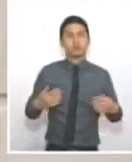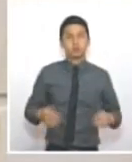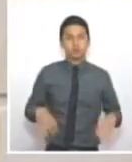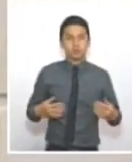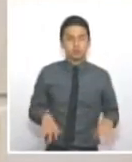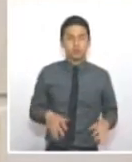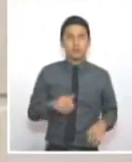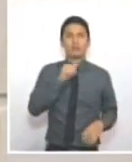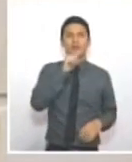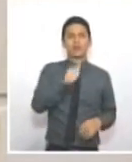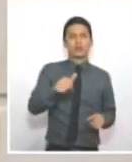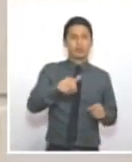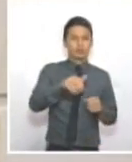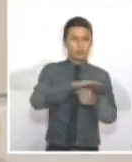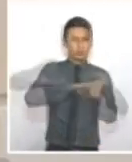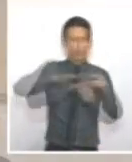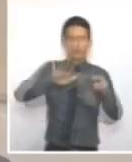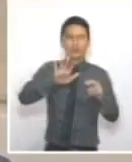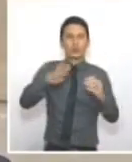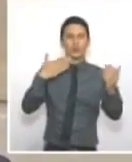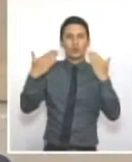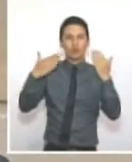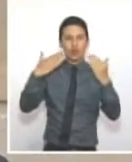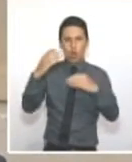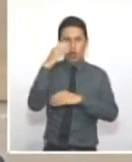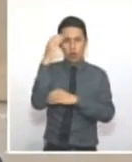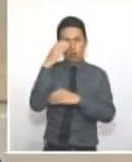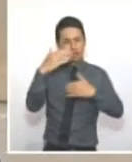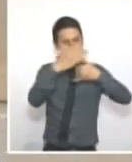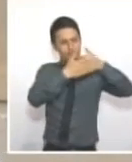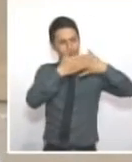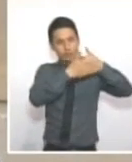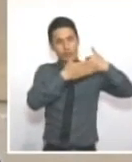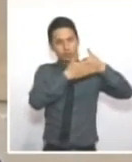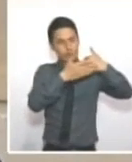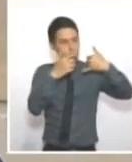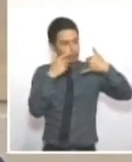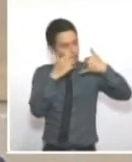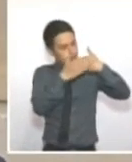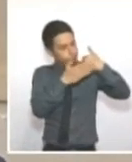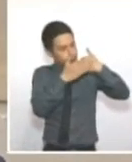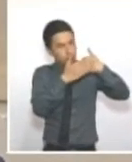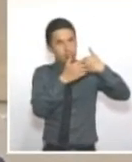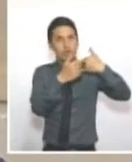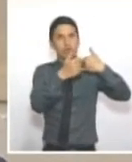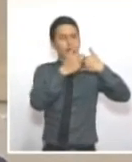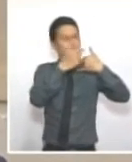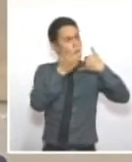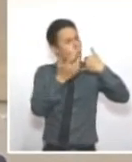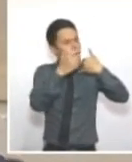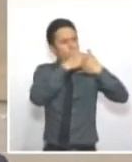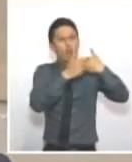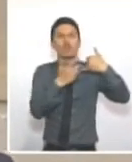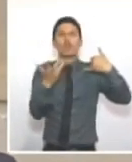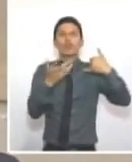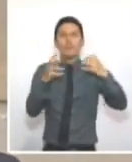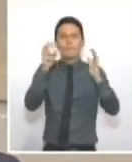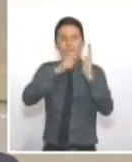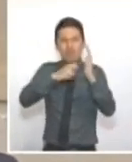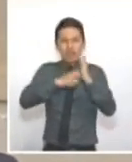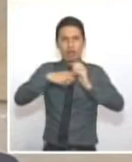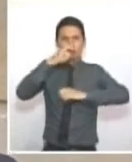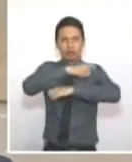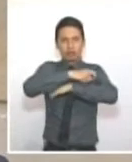del narcotráfico en su plenitud. Con el mapa minero-energético podríamos observar un mapa